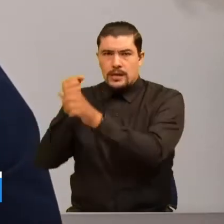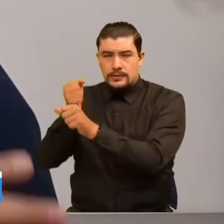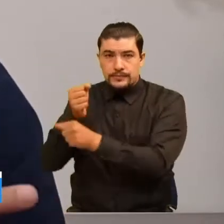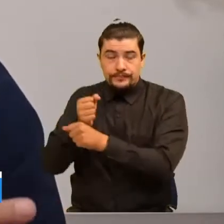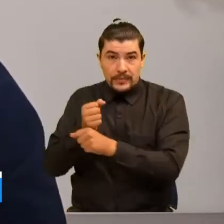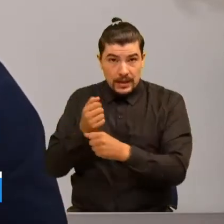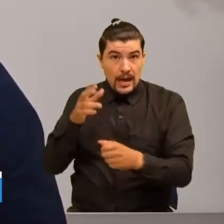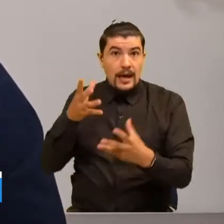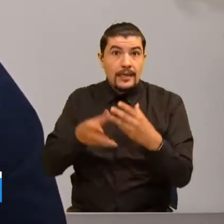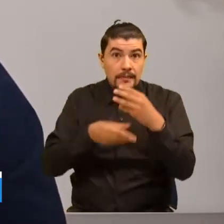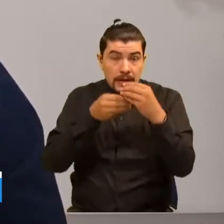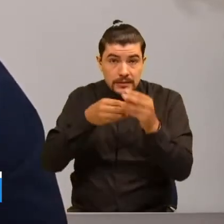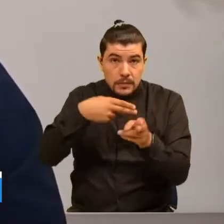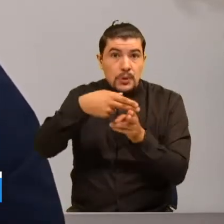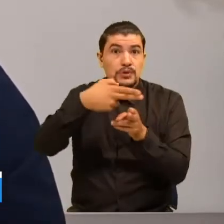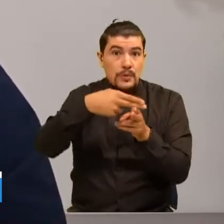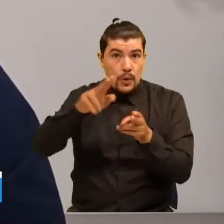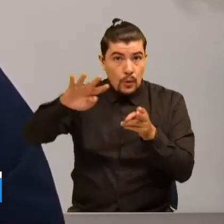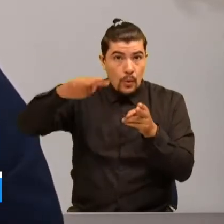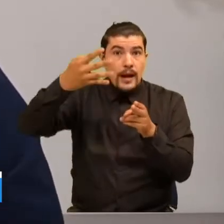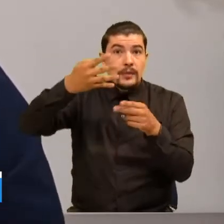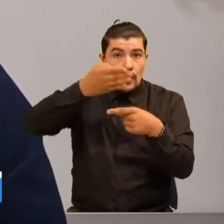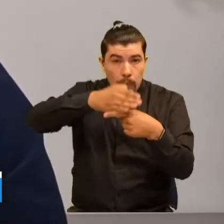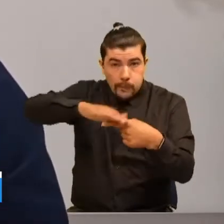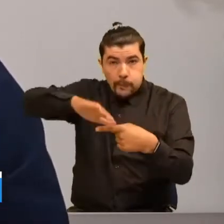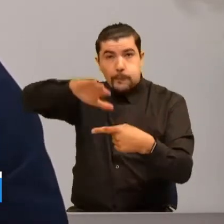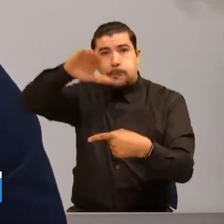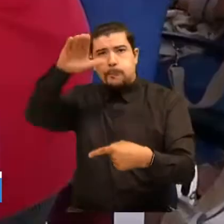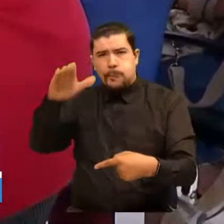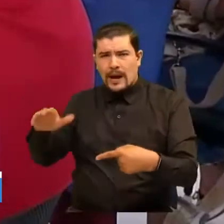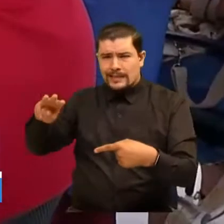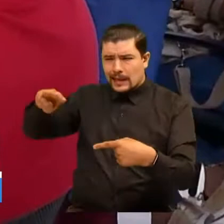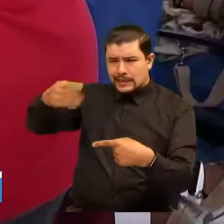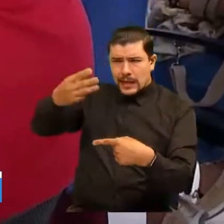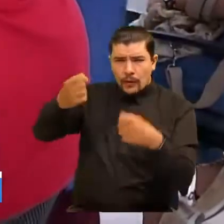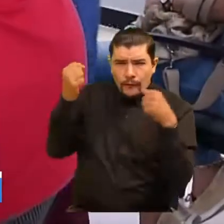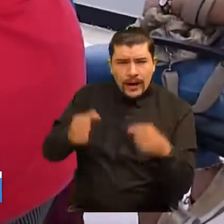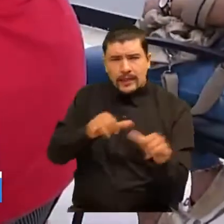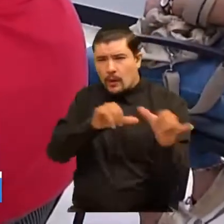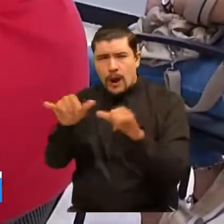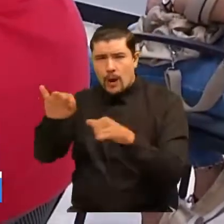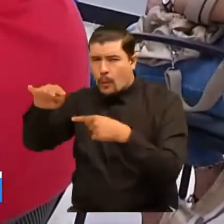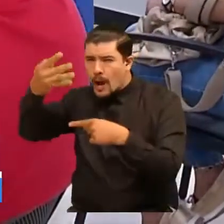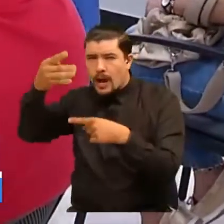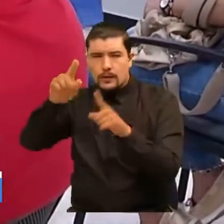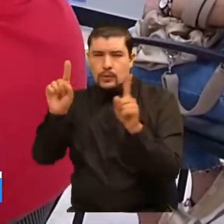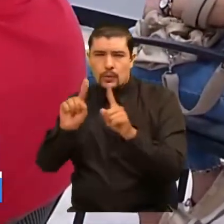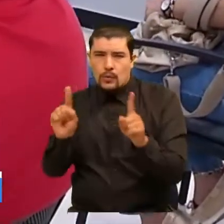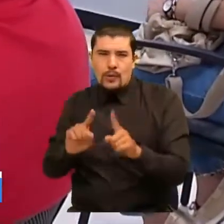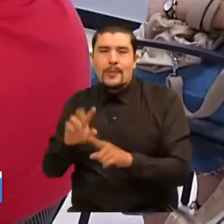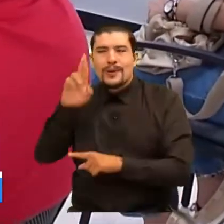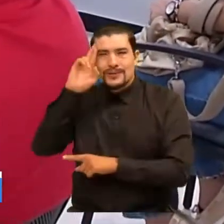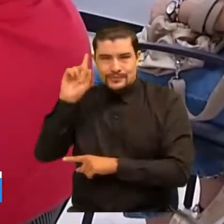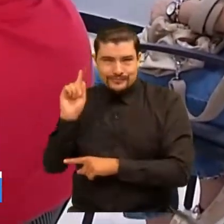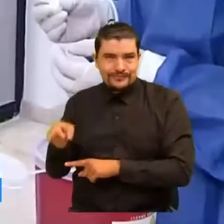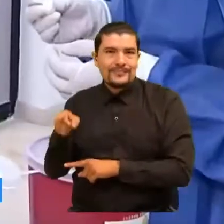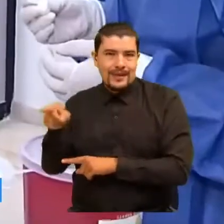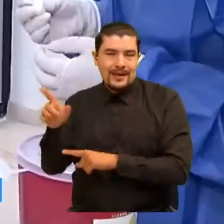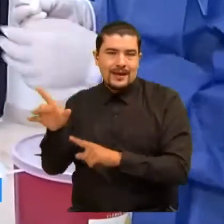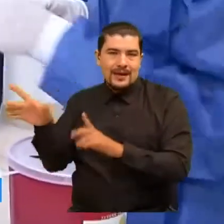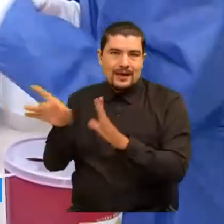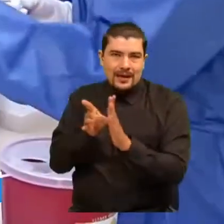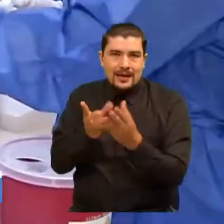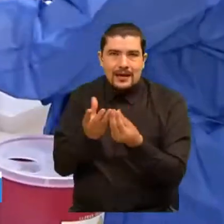tan prolongado ni tan fuerte como lo fue en el tercer pico. Esto dado por la variante Delta. Bucaramanga tiene